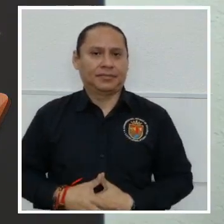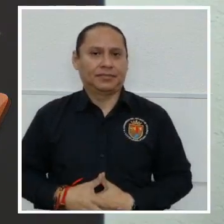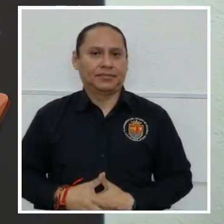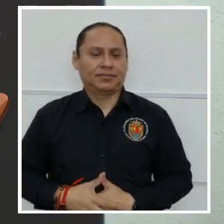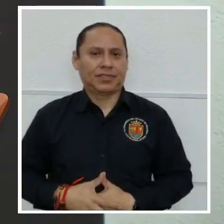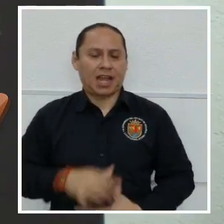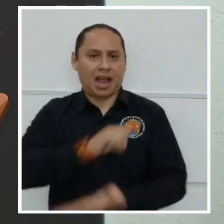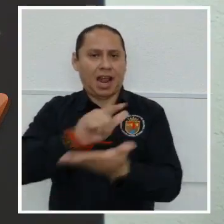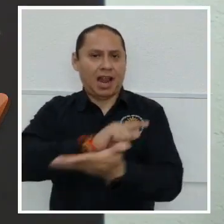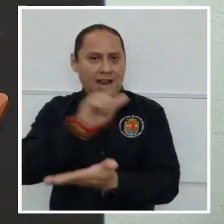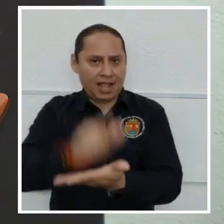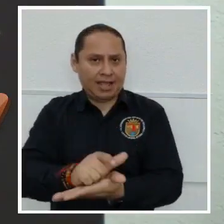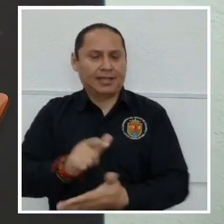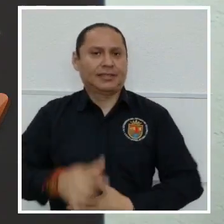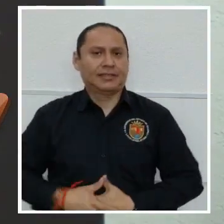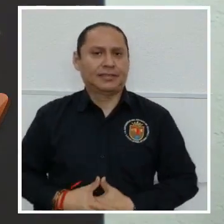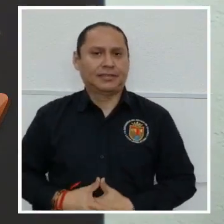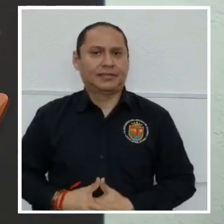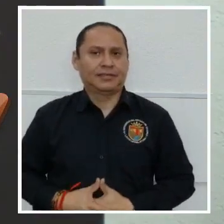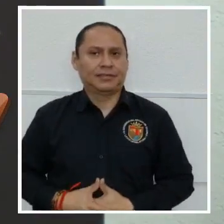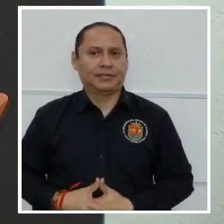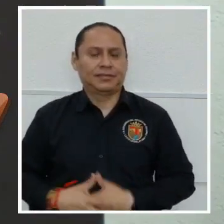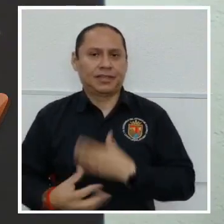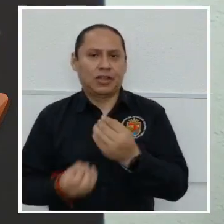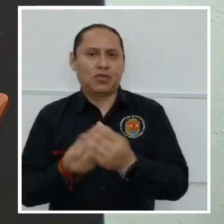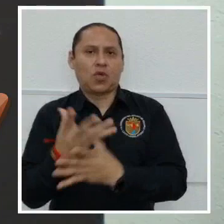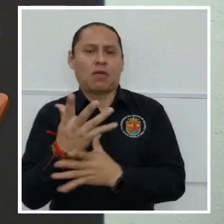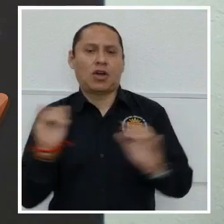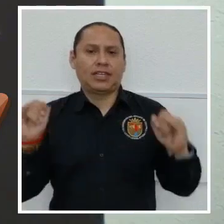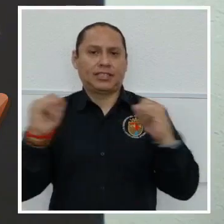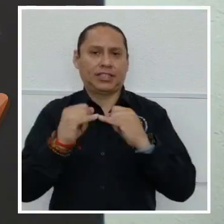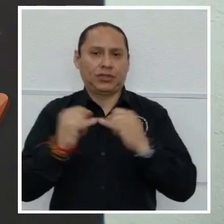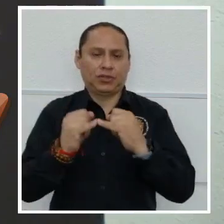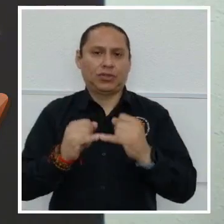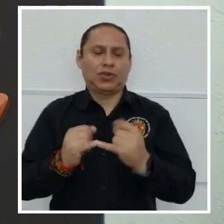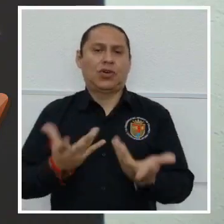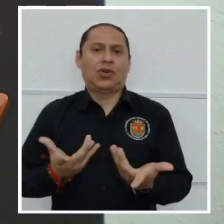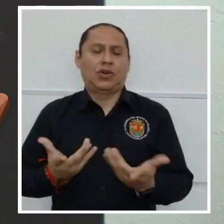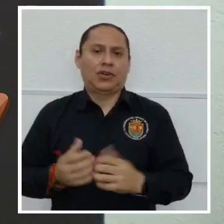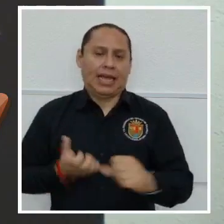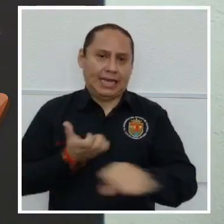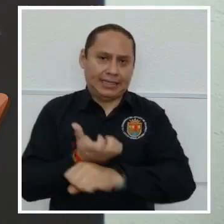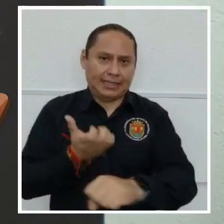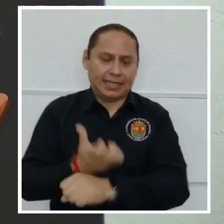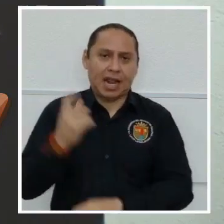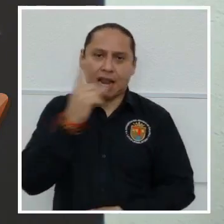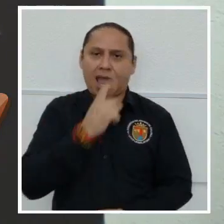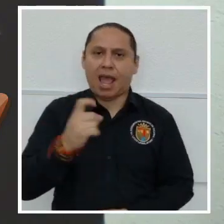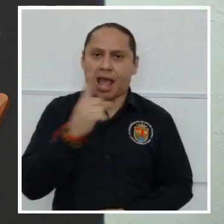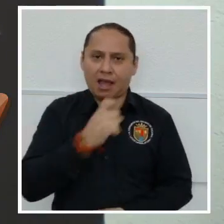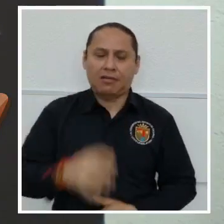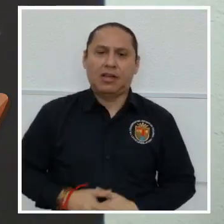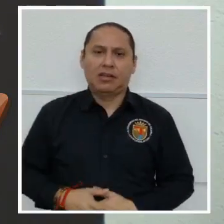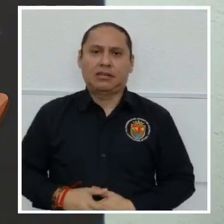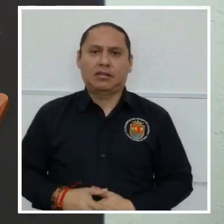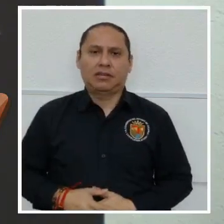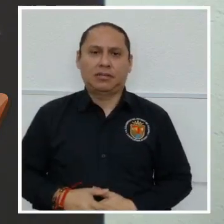decreto valga que creó el instituto estatal del agua será